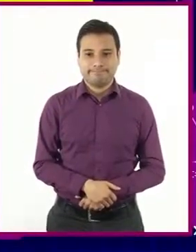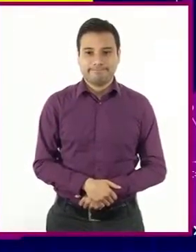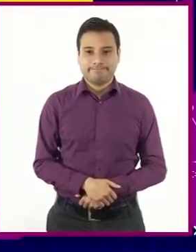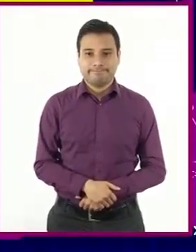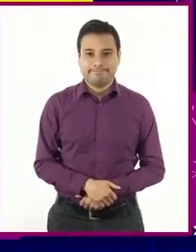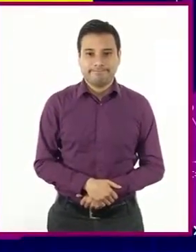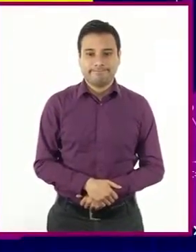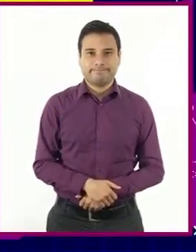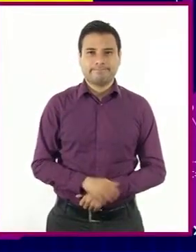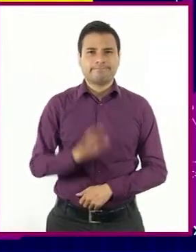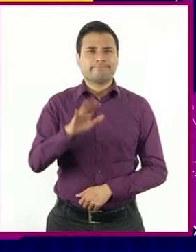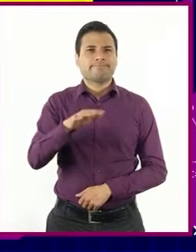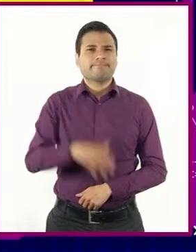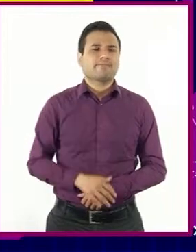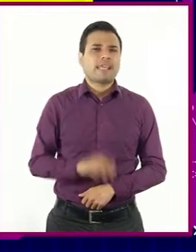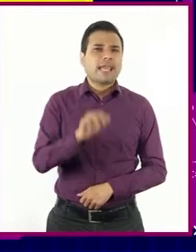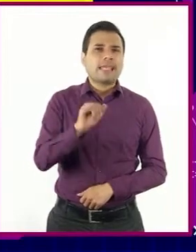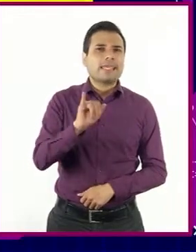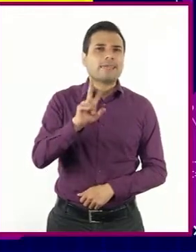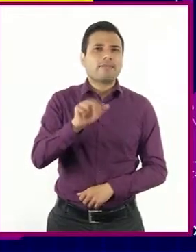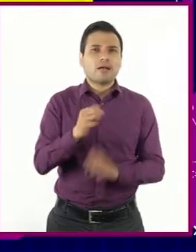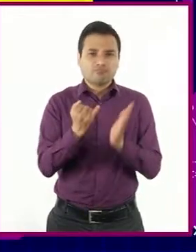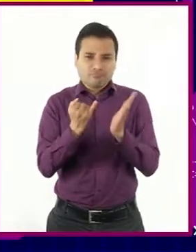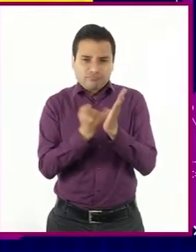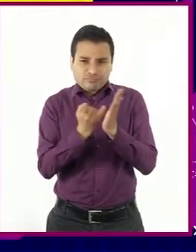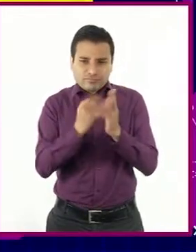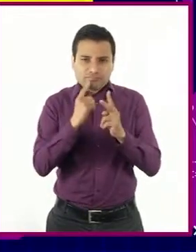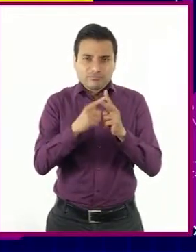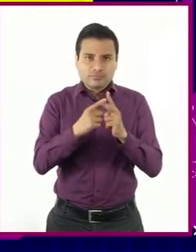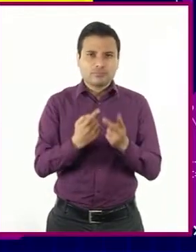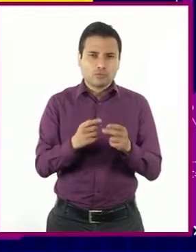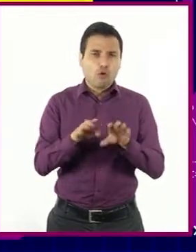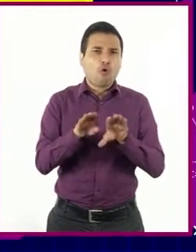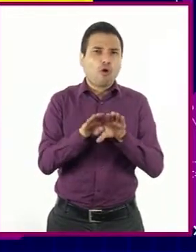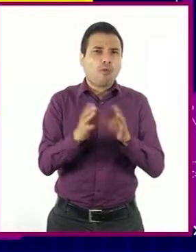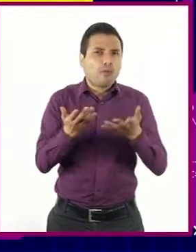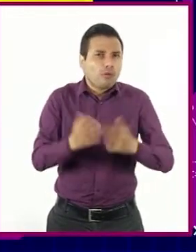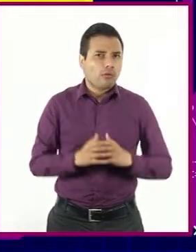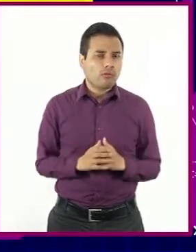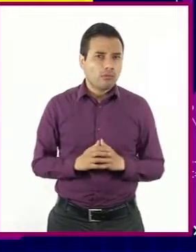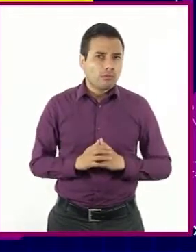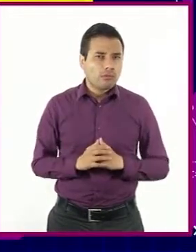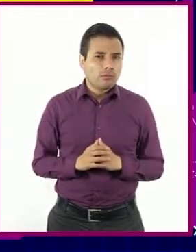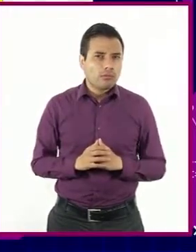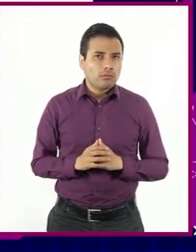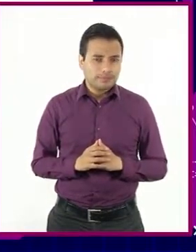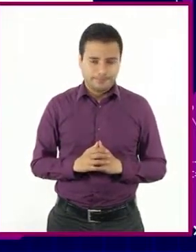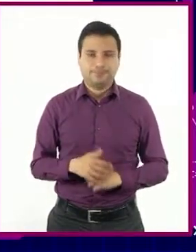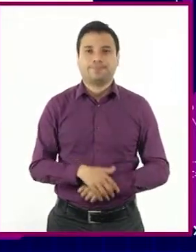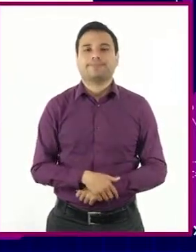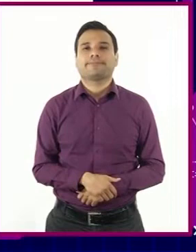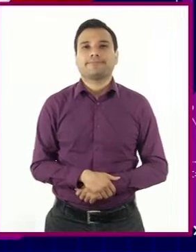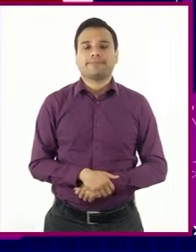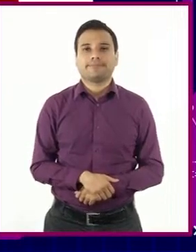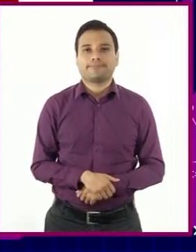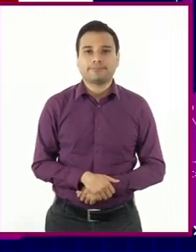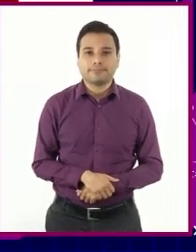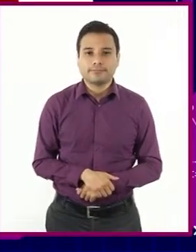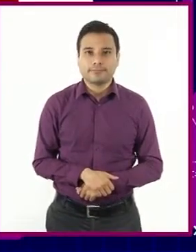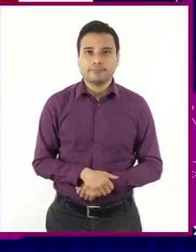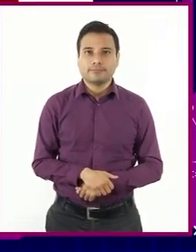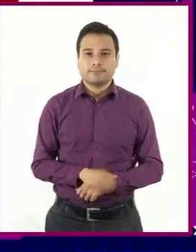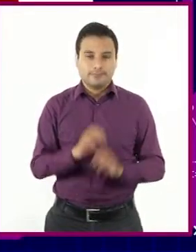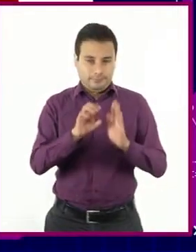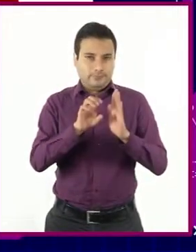Veamos cómo calcular el IVA cuando su precio no lo incluye y cuando sí está incluido.